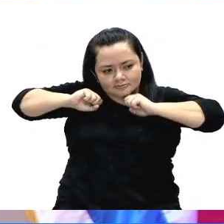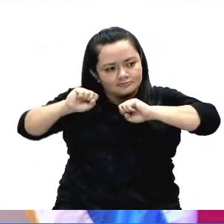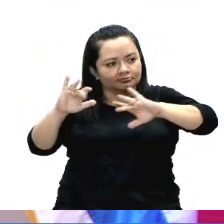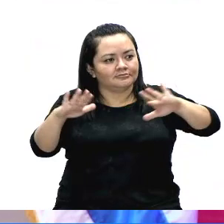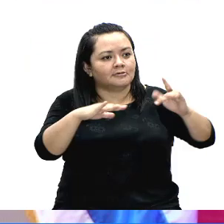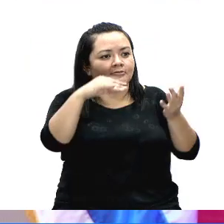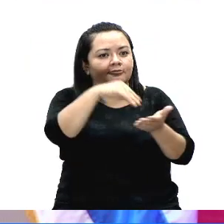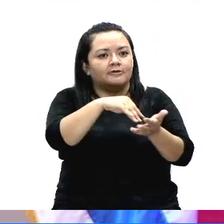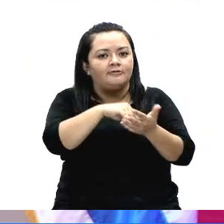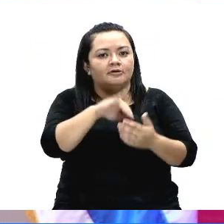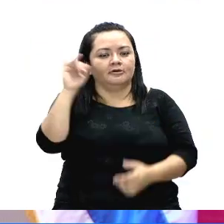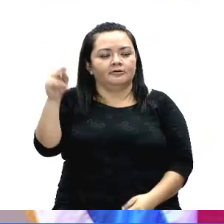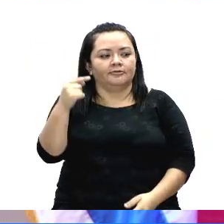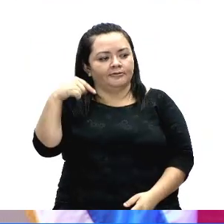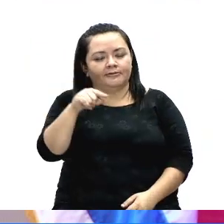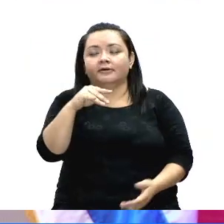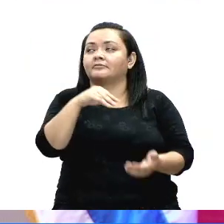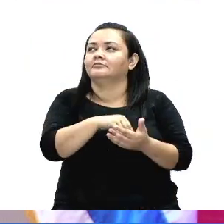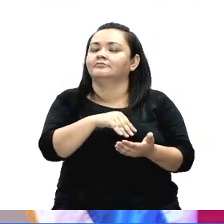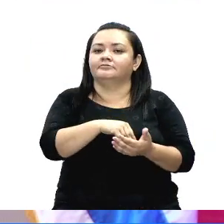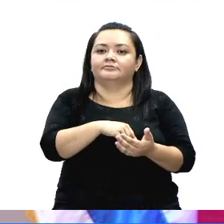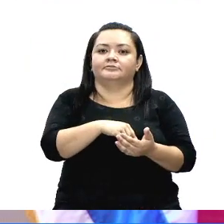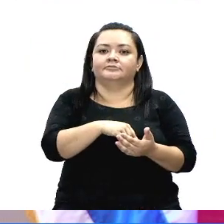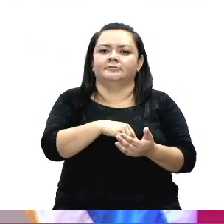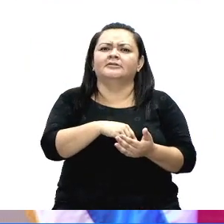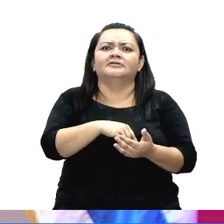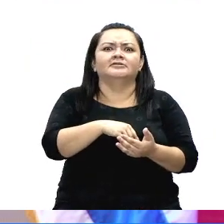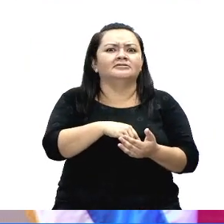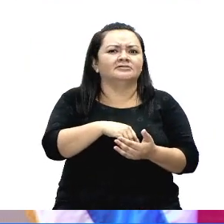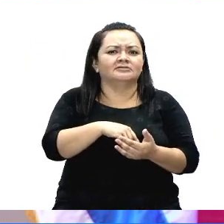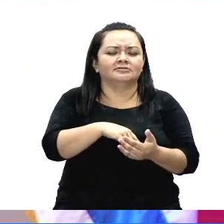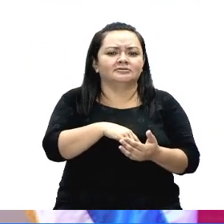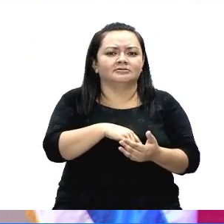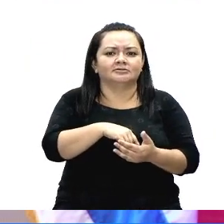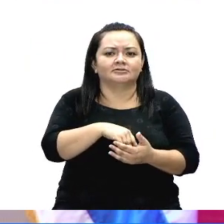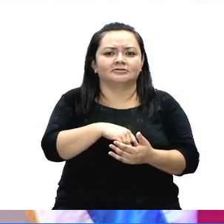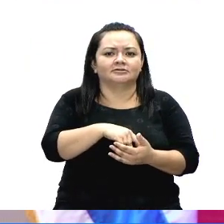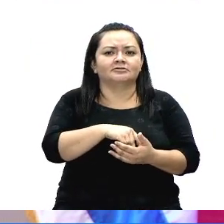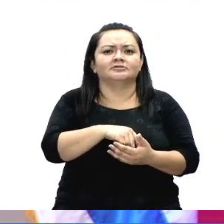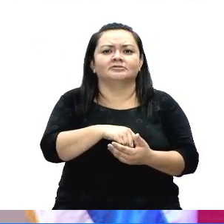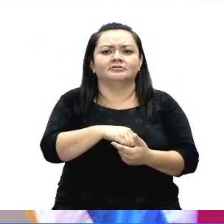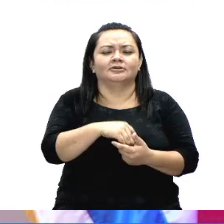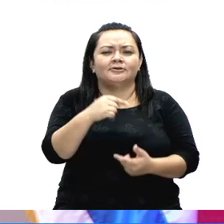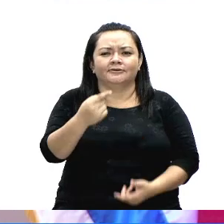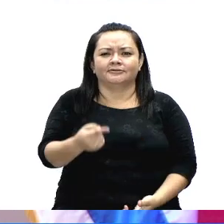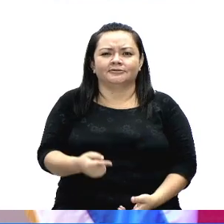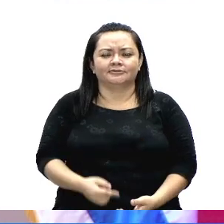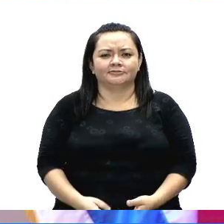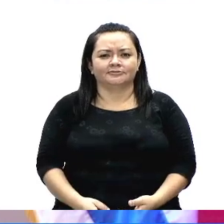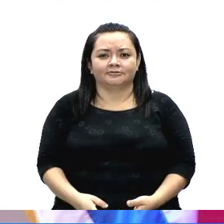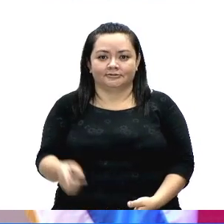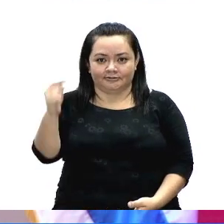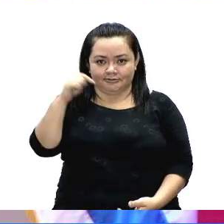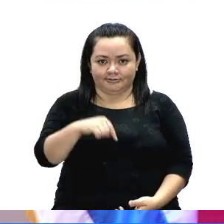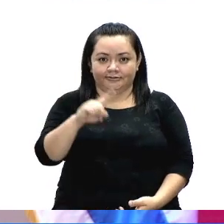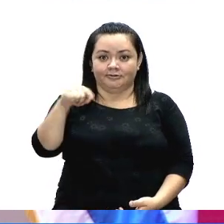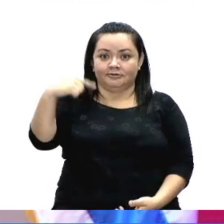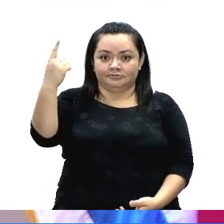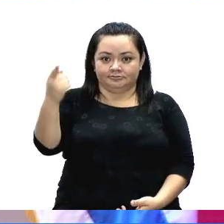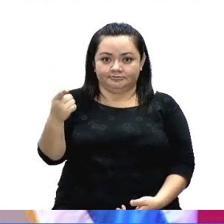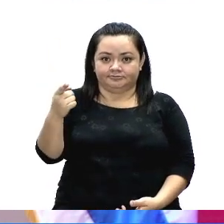jehová dijo a moisés ve al pueblo y que mi hermano cuando hoy y mañana